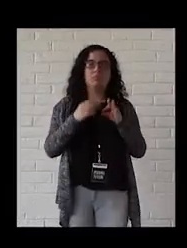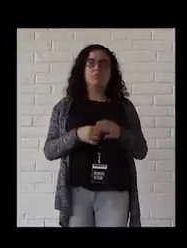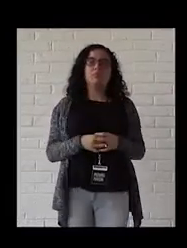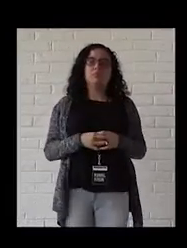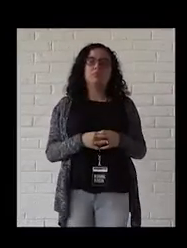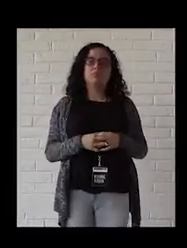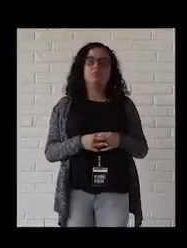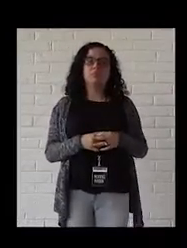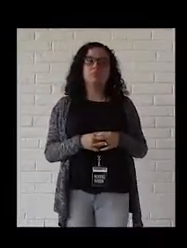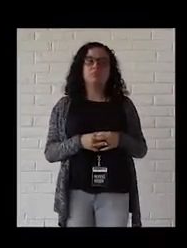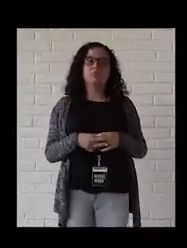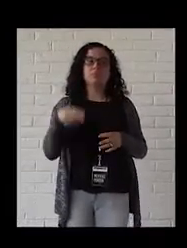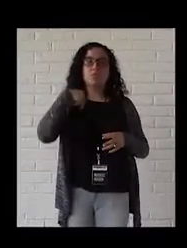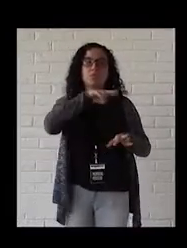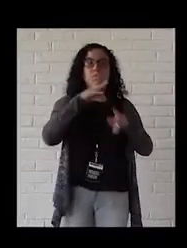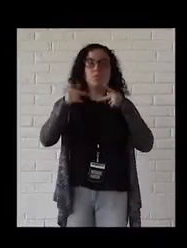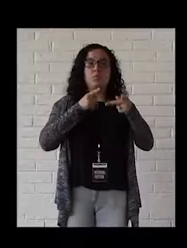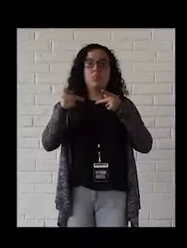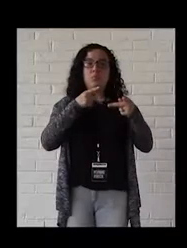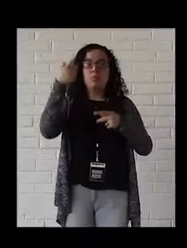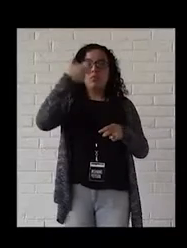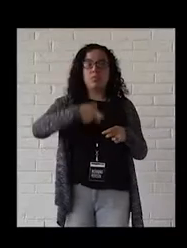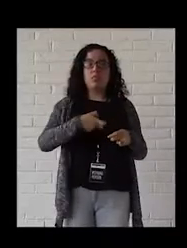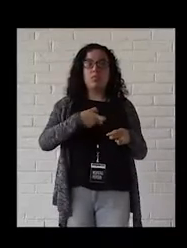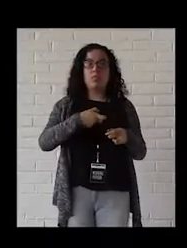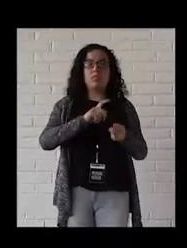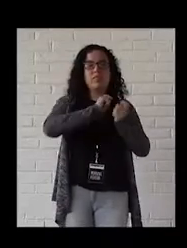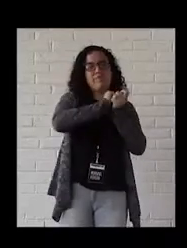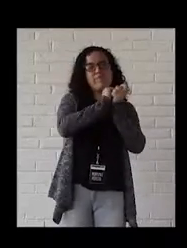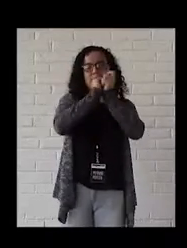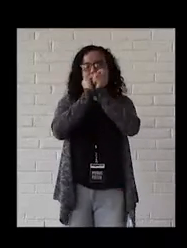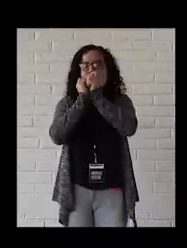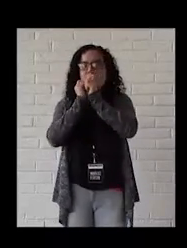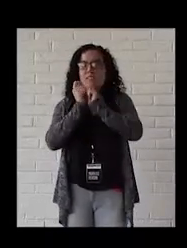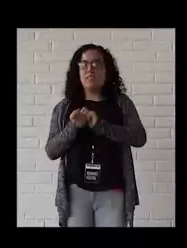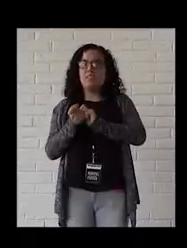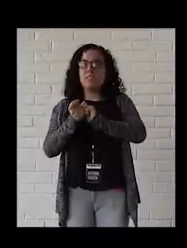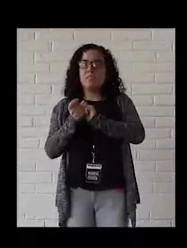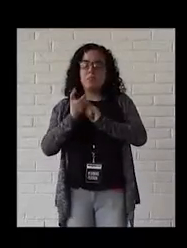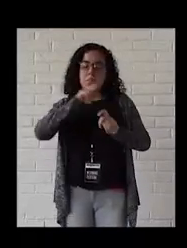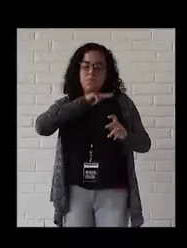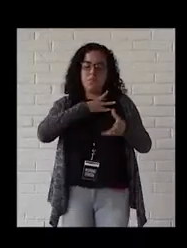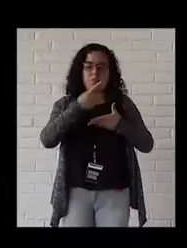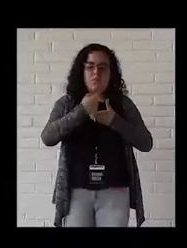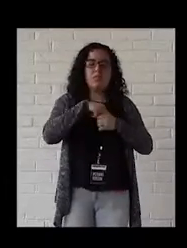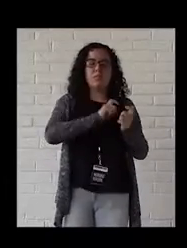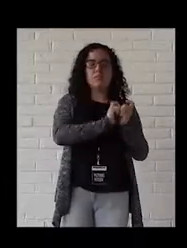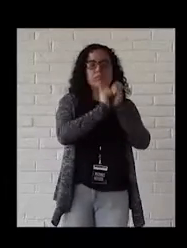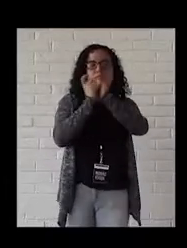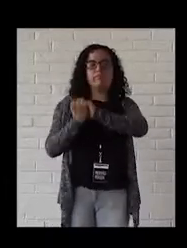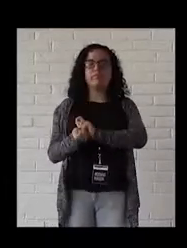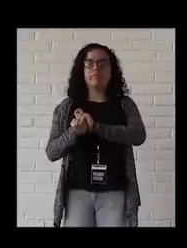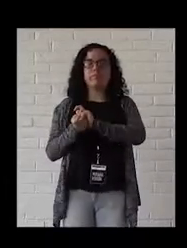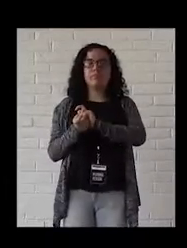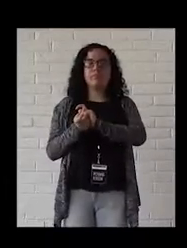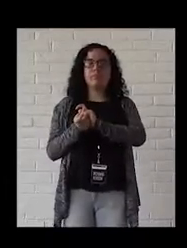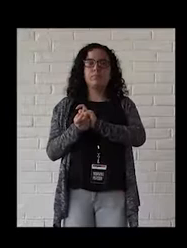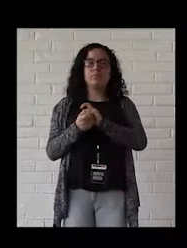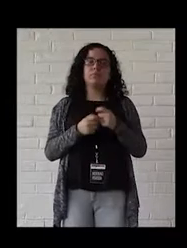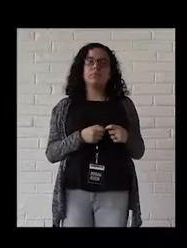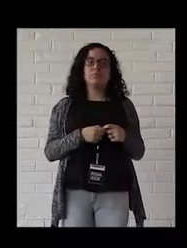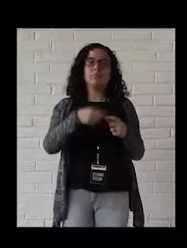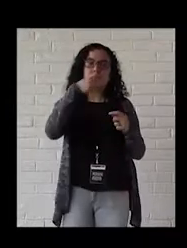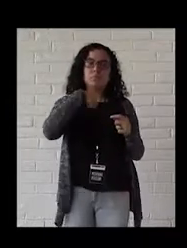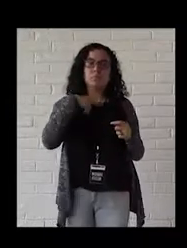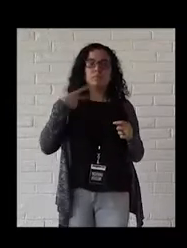Al empezar a practicar esto, yo me di cuenta que esto transformaba todo lo que estaba pasando dentro de mí. Por ejemplo, a nosotros, o bueno, a mí,